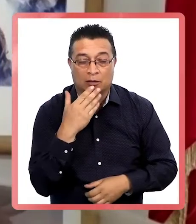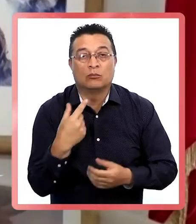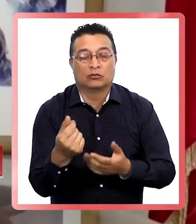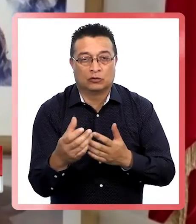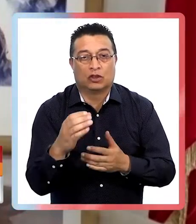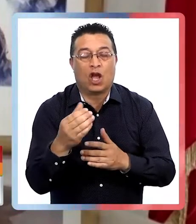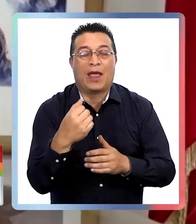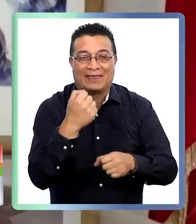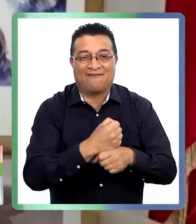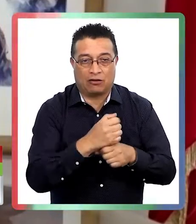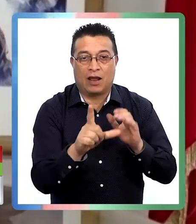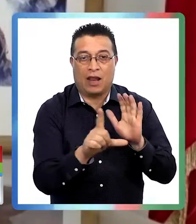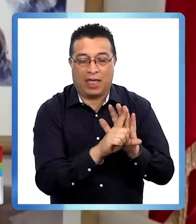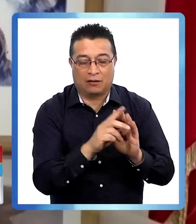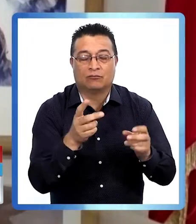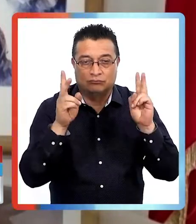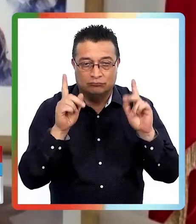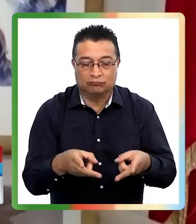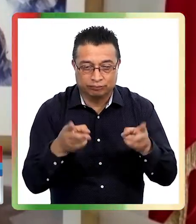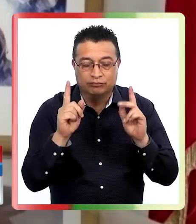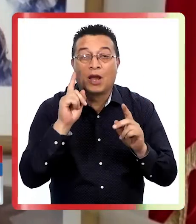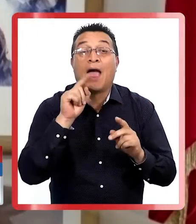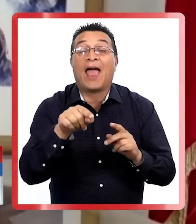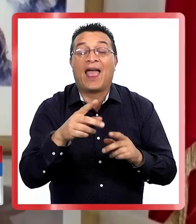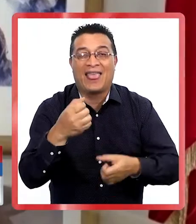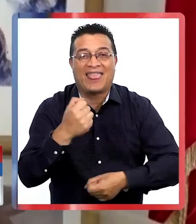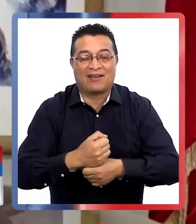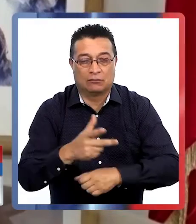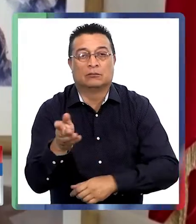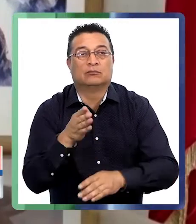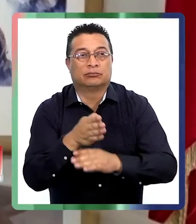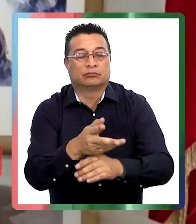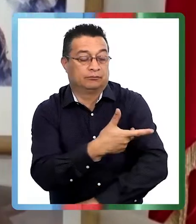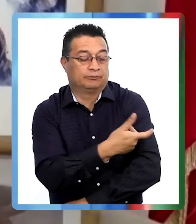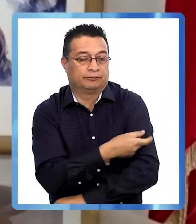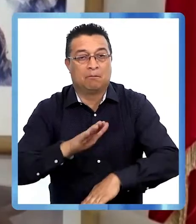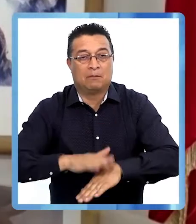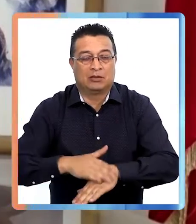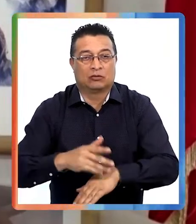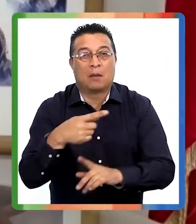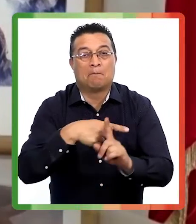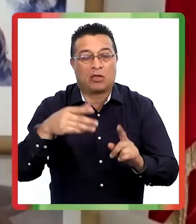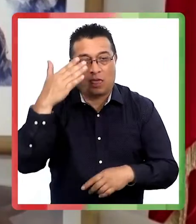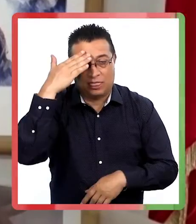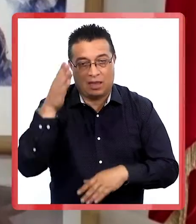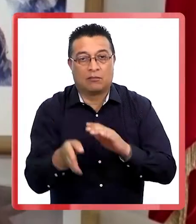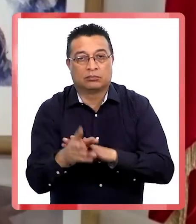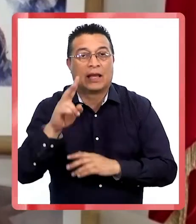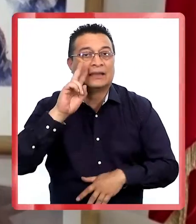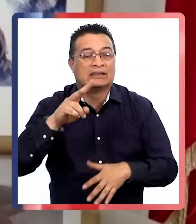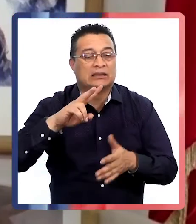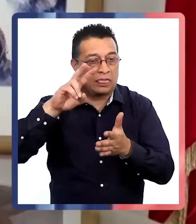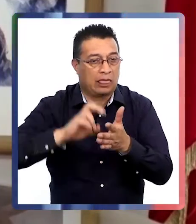el Código del Trabajo, obliga al empleador a darle el derecho a un trabajador de ir a vacunarse media jornada sin que eso se